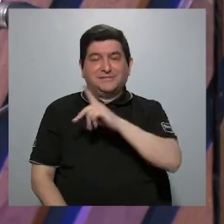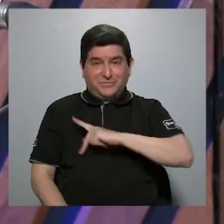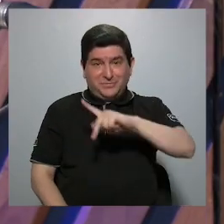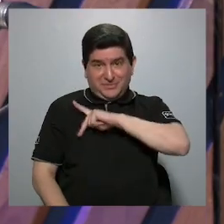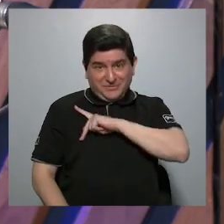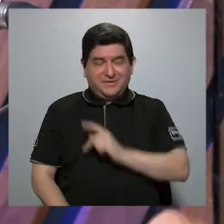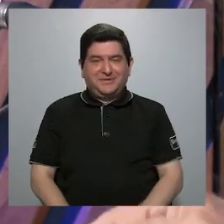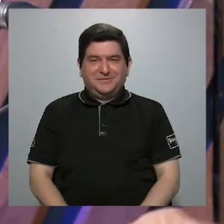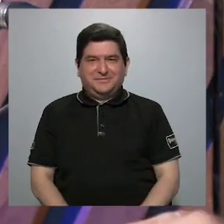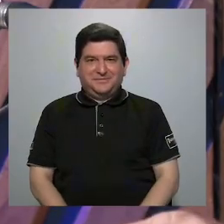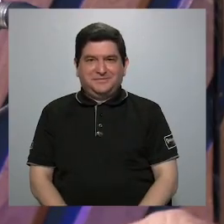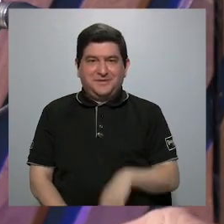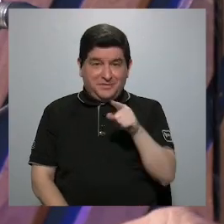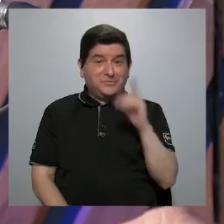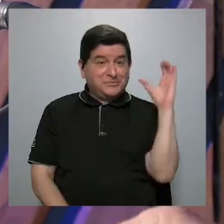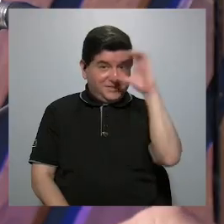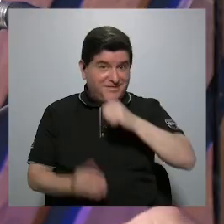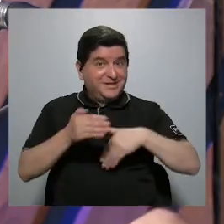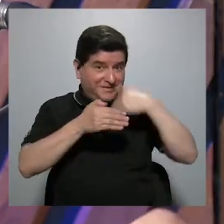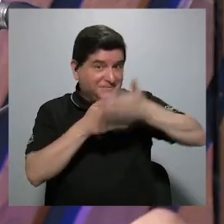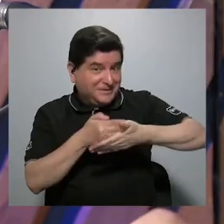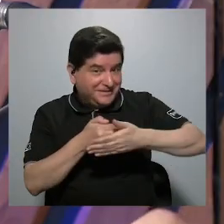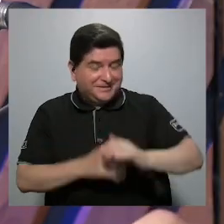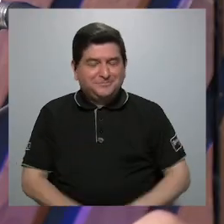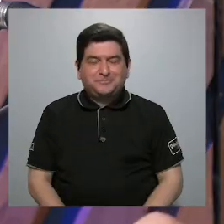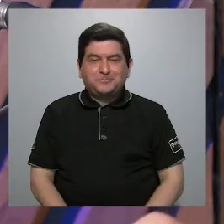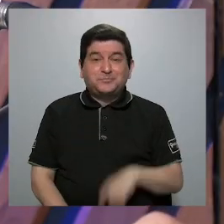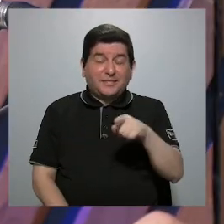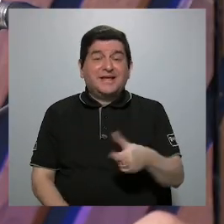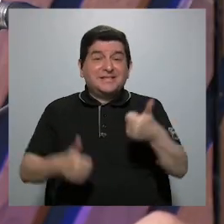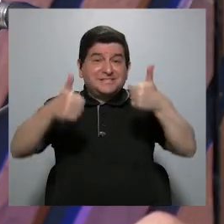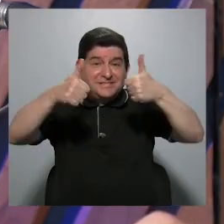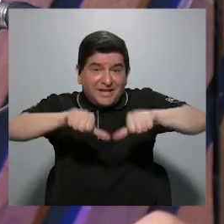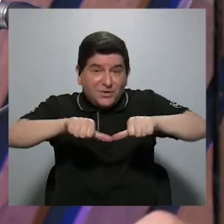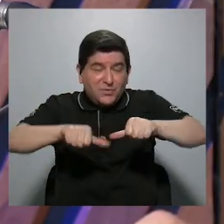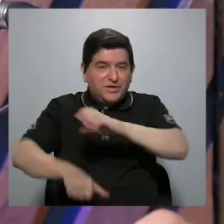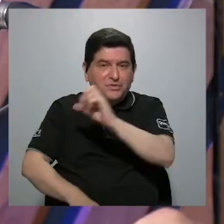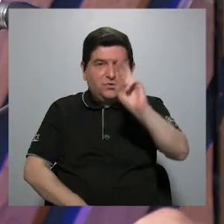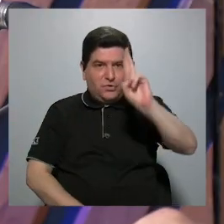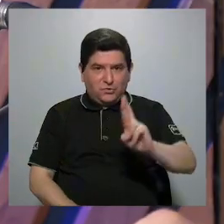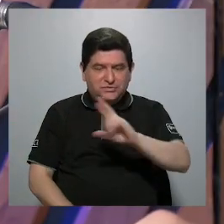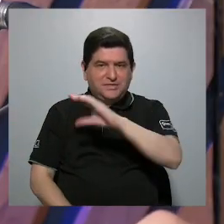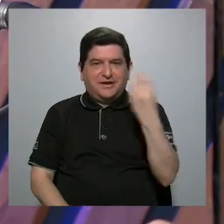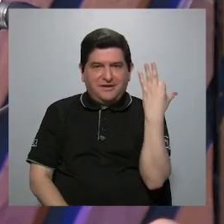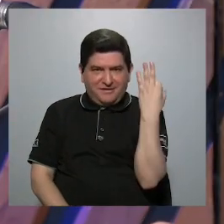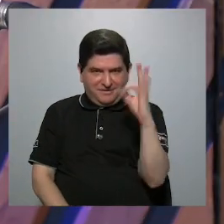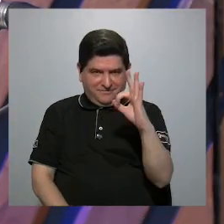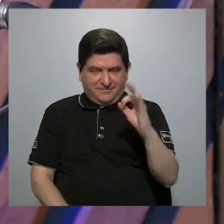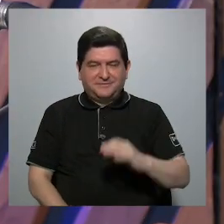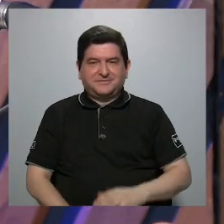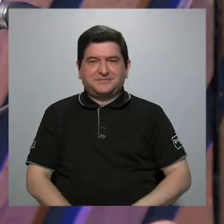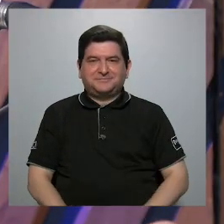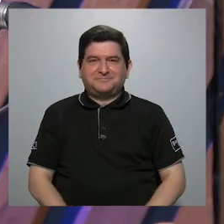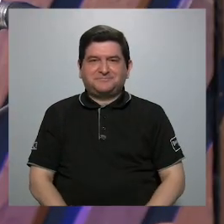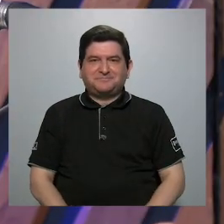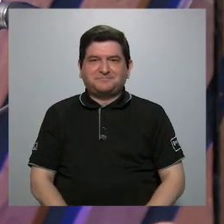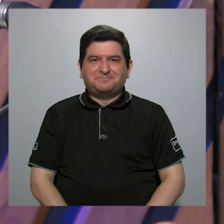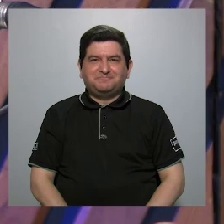Madrid personalmente, ahora va usted a darse cuenta. Ese convenio de Costa Rica con